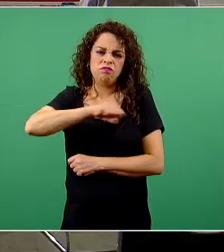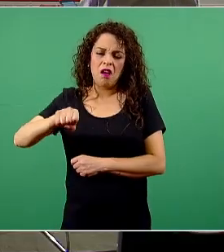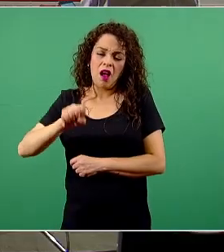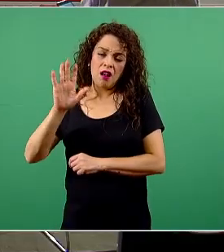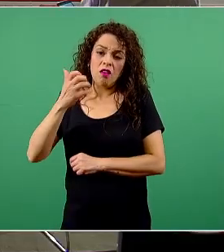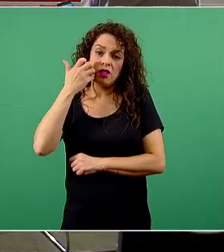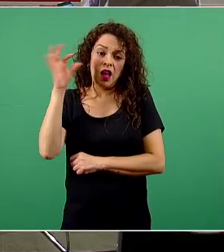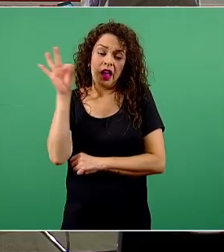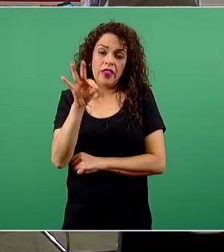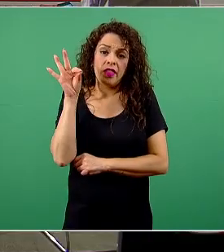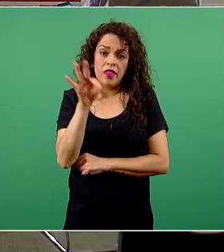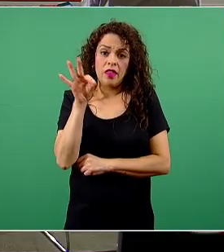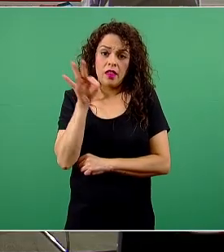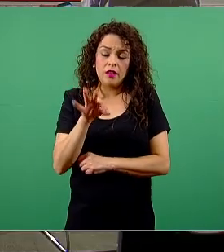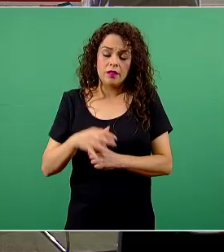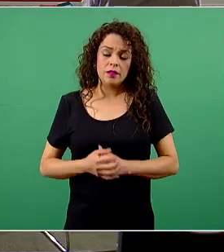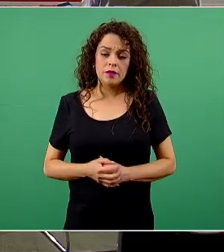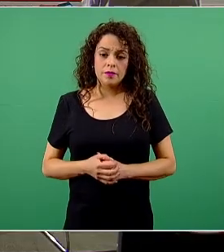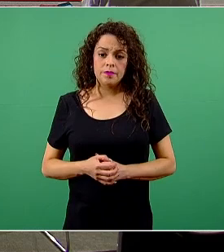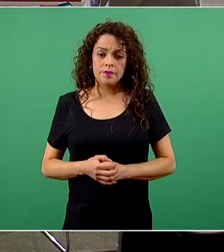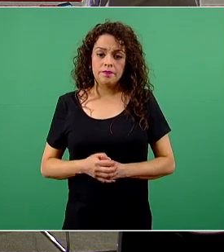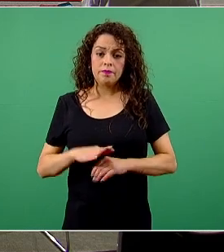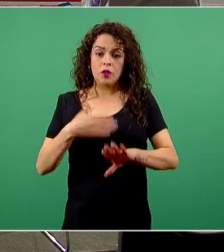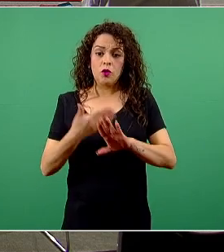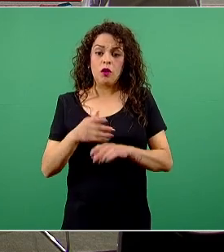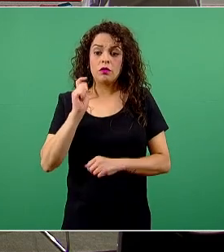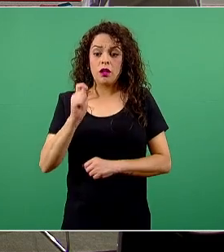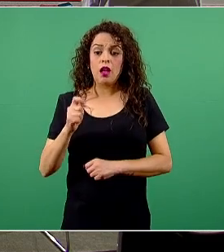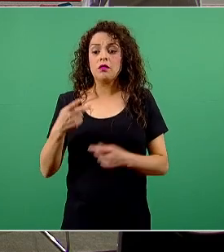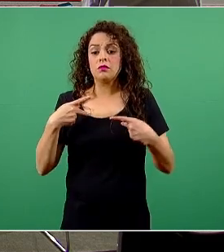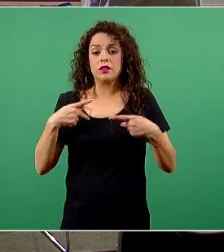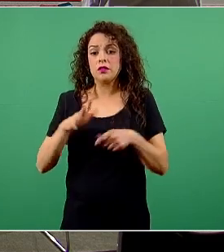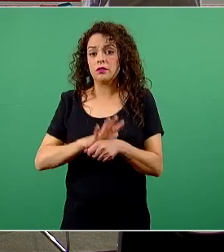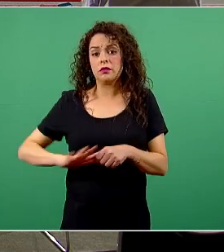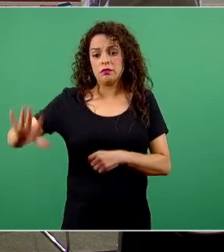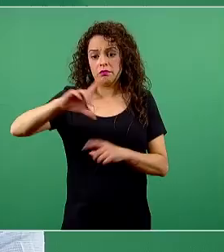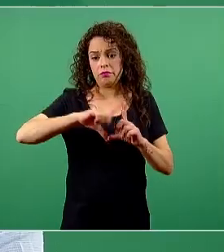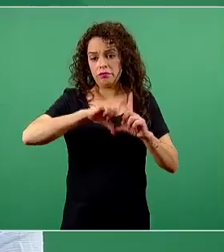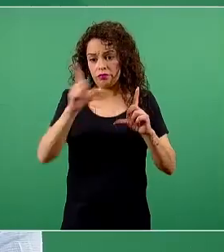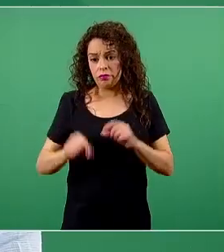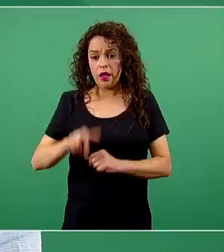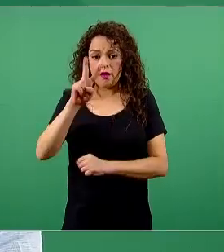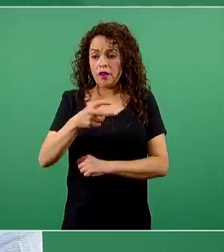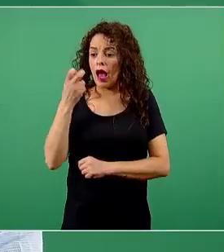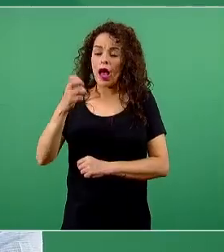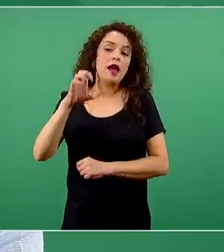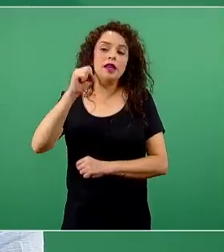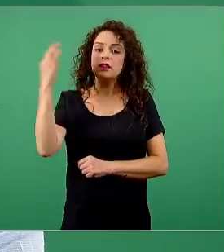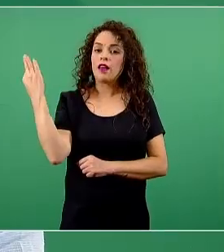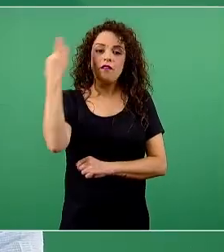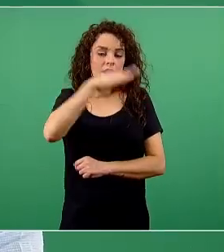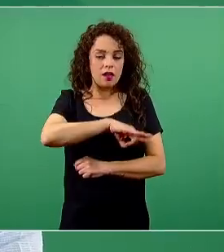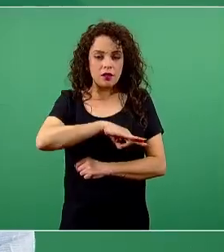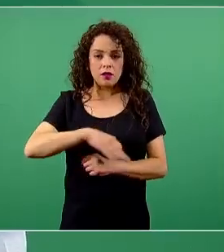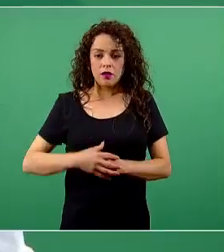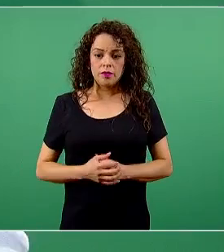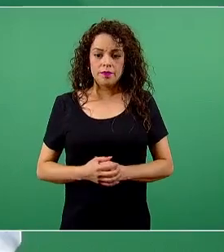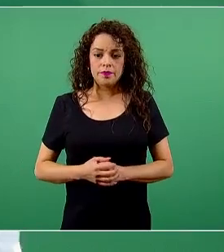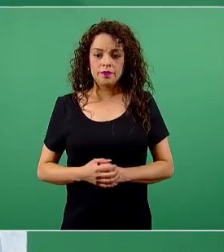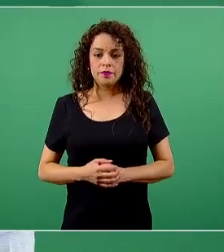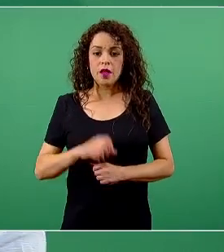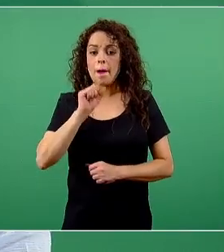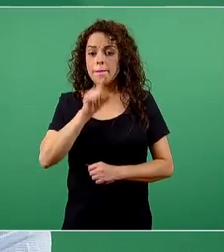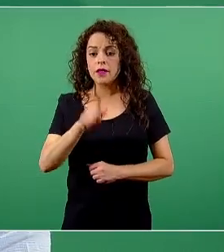que está atentando contra el interés superior de esta nación. Es falso, igual que una